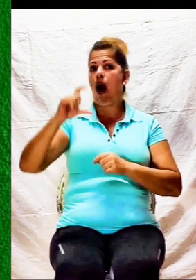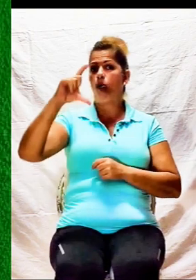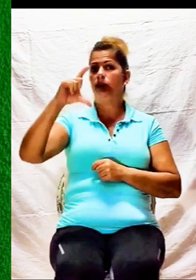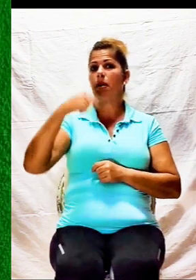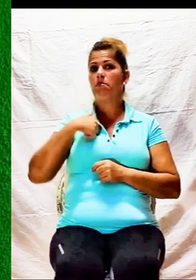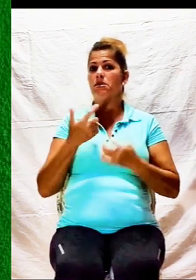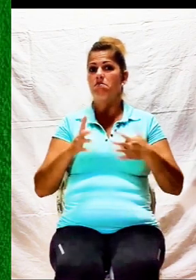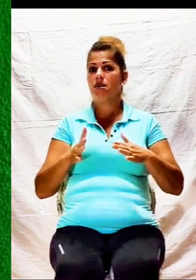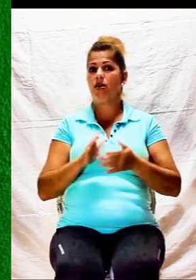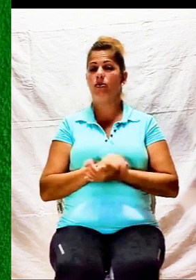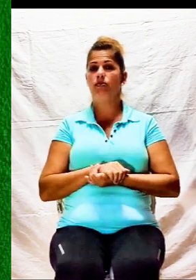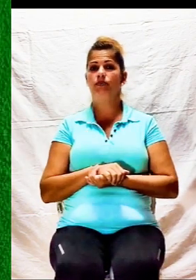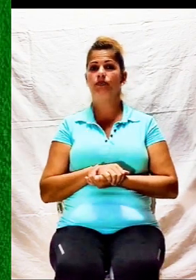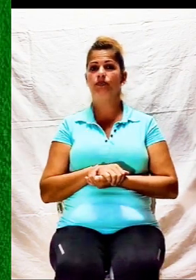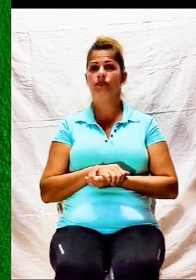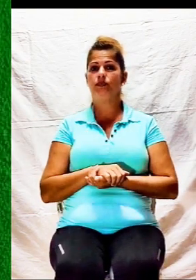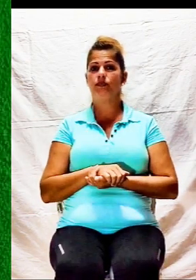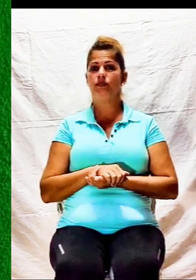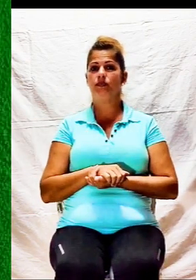temor?